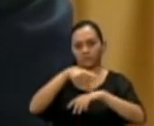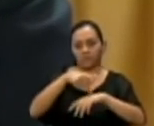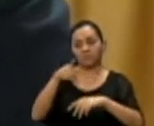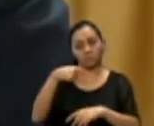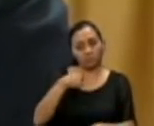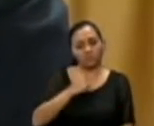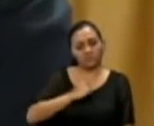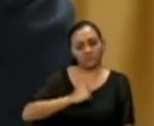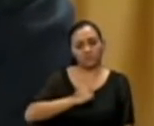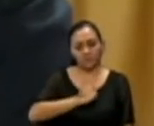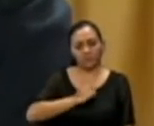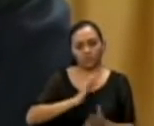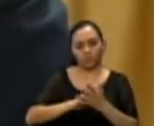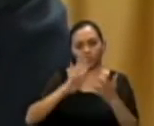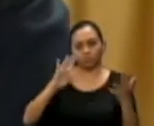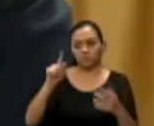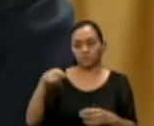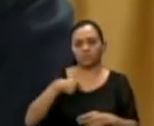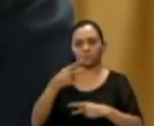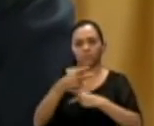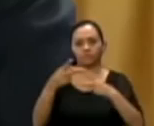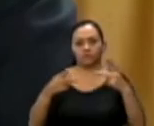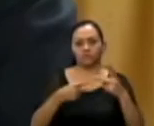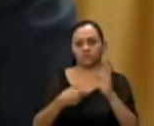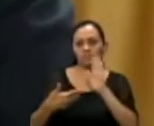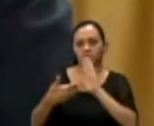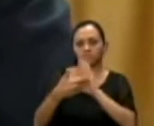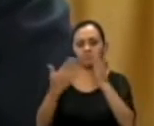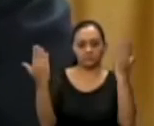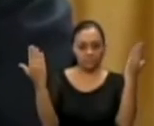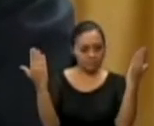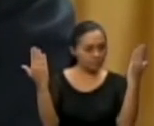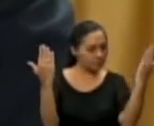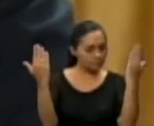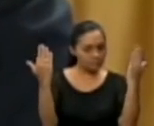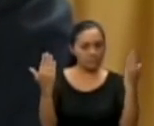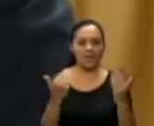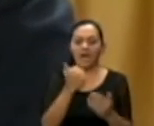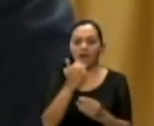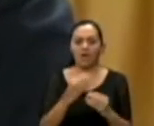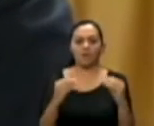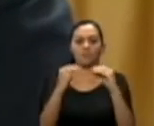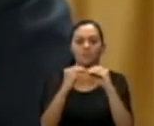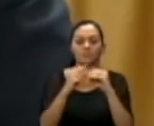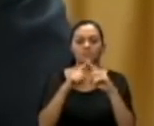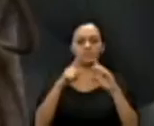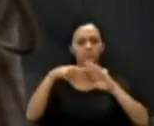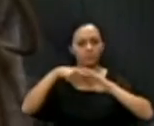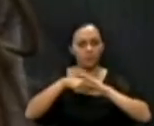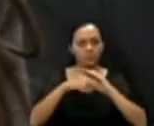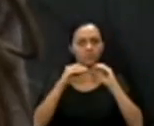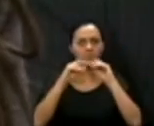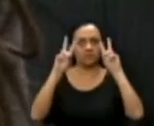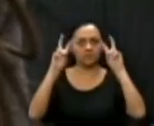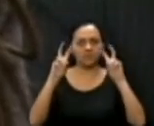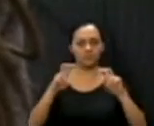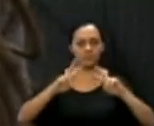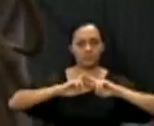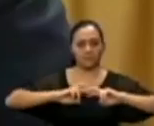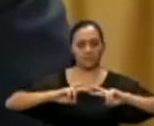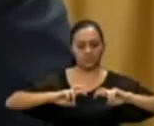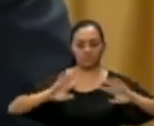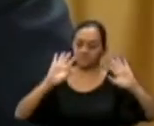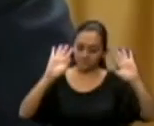mucho ver cómo asume postura de la oposición sin contrastar sé un poquito más de profundidad en investigación